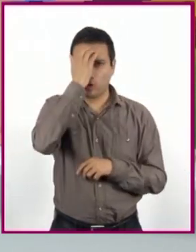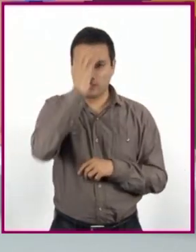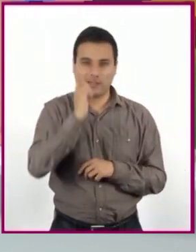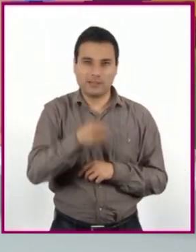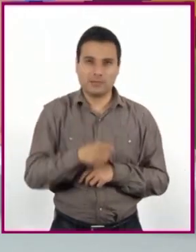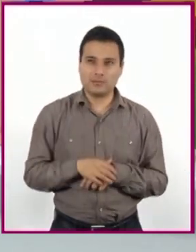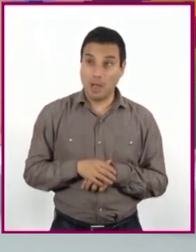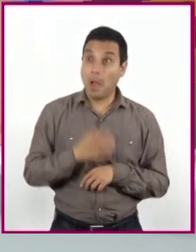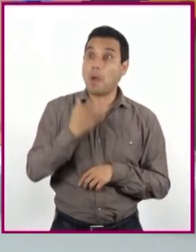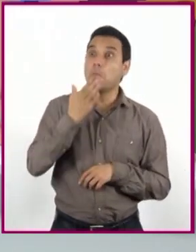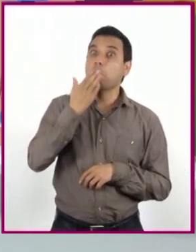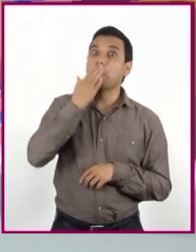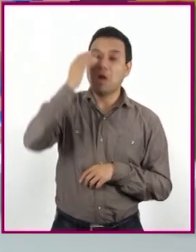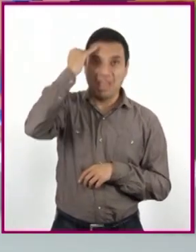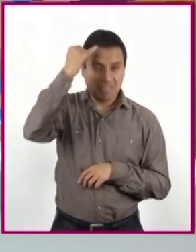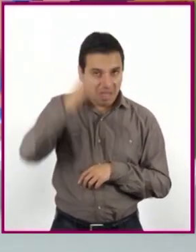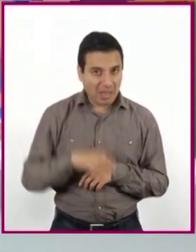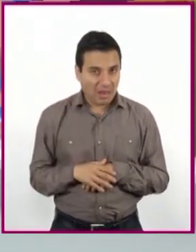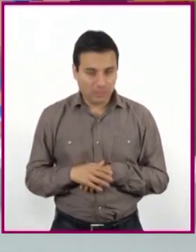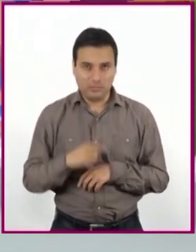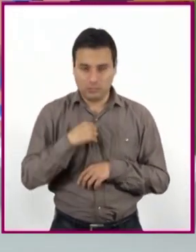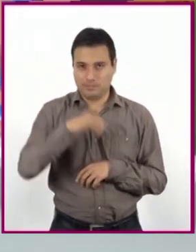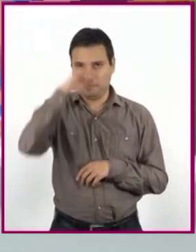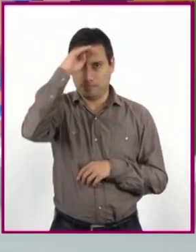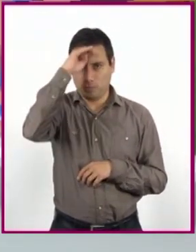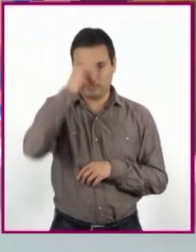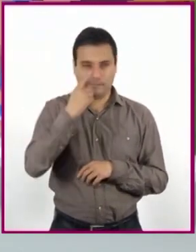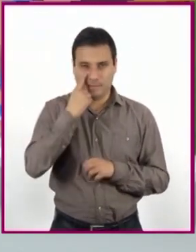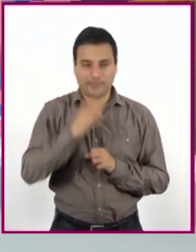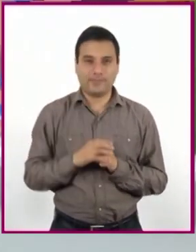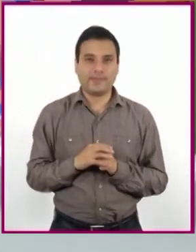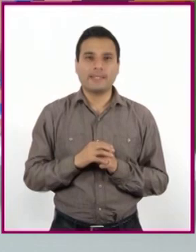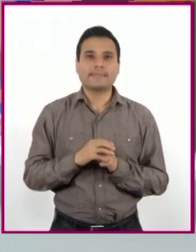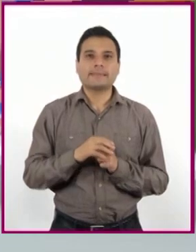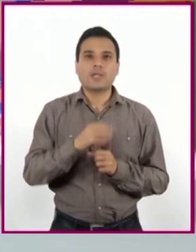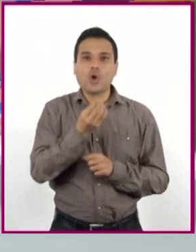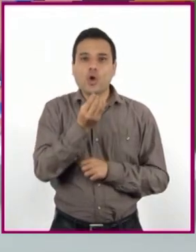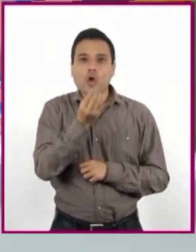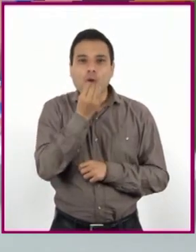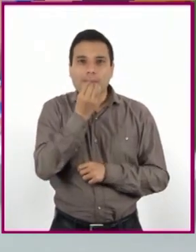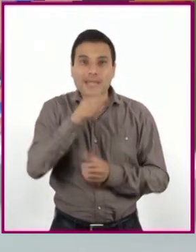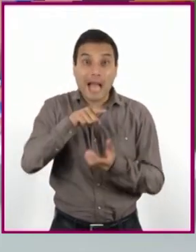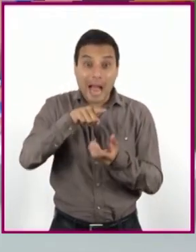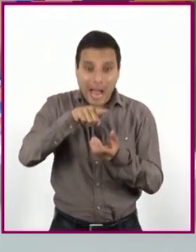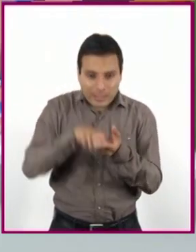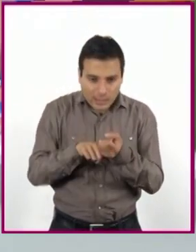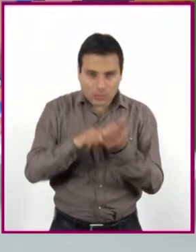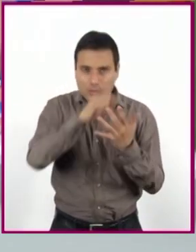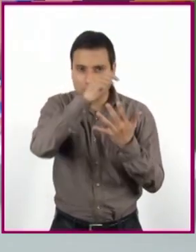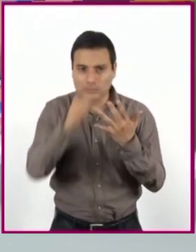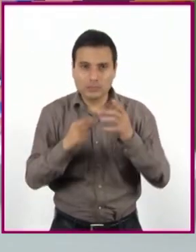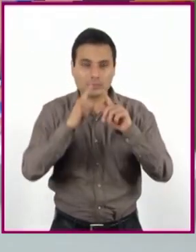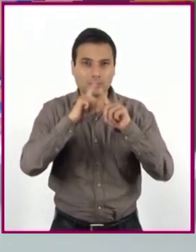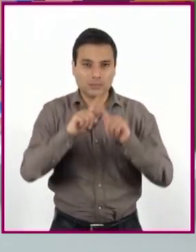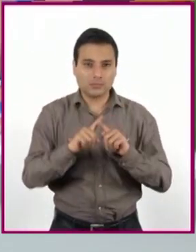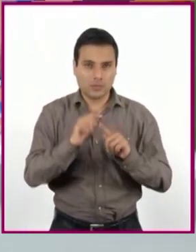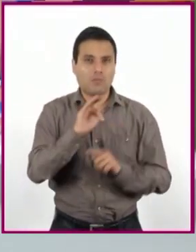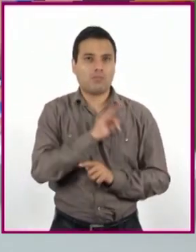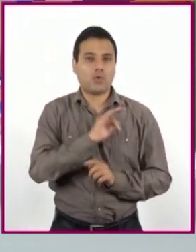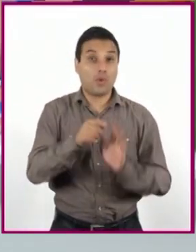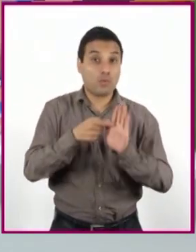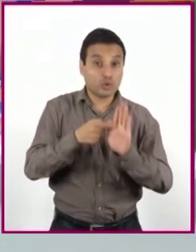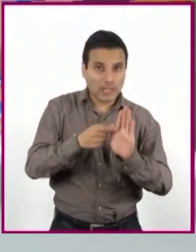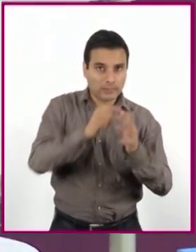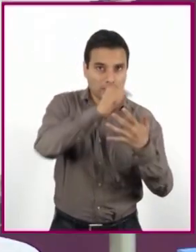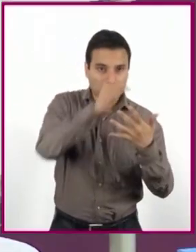una gran idea. Es más, se me ocurre que pongan los ingredientes de un lado con su fotografía y al final presente el